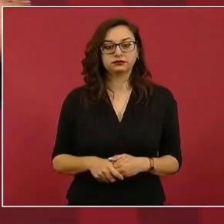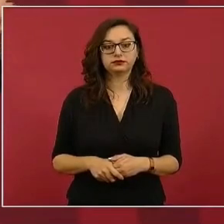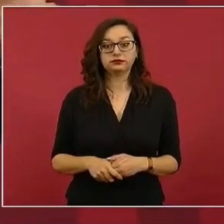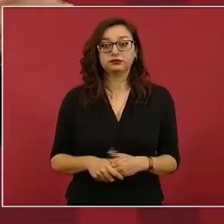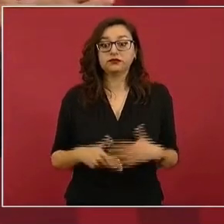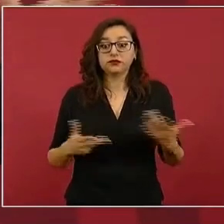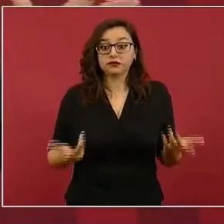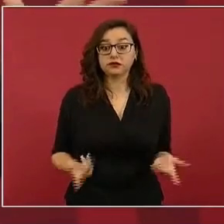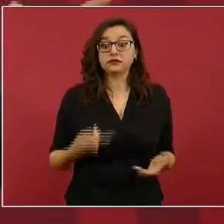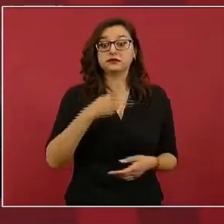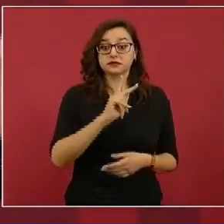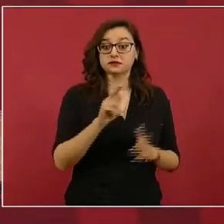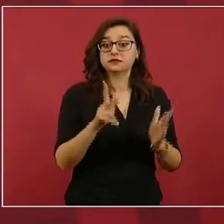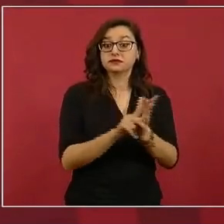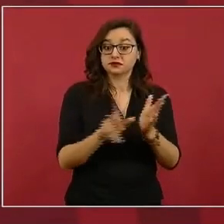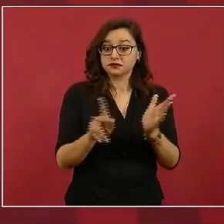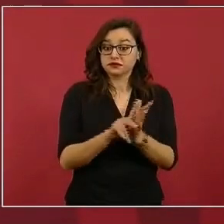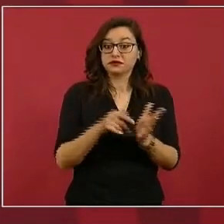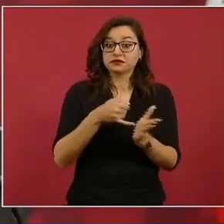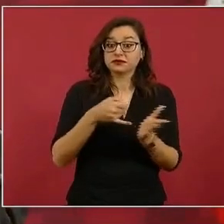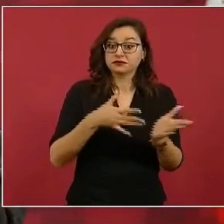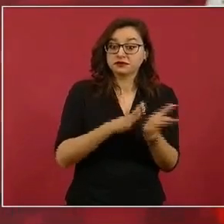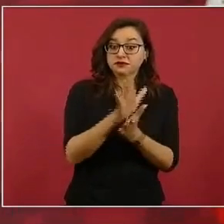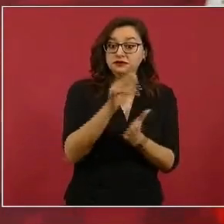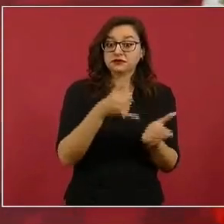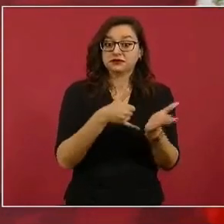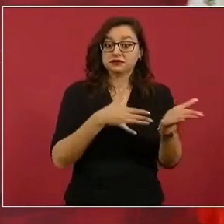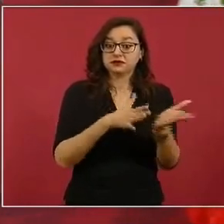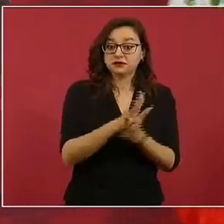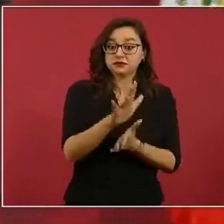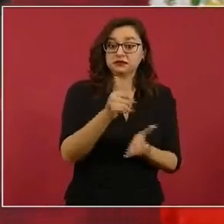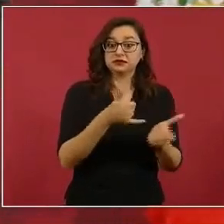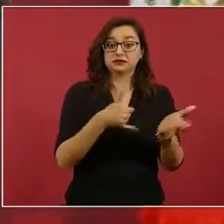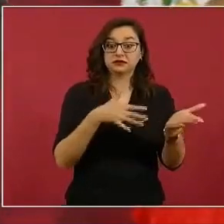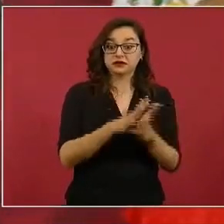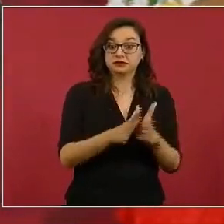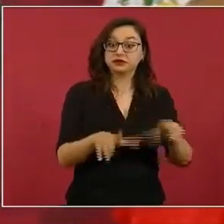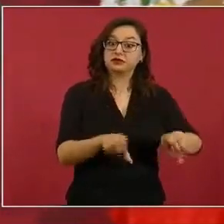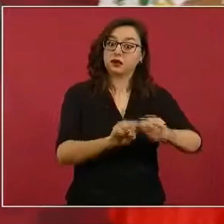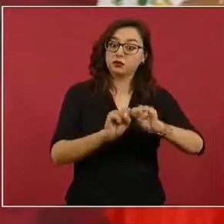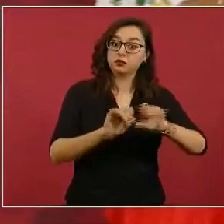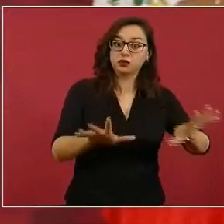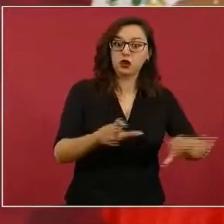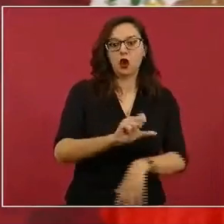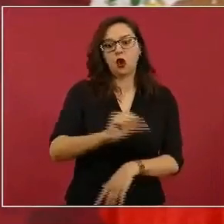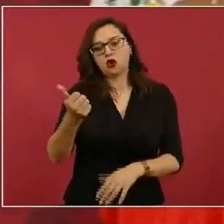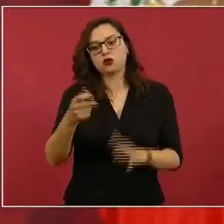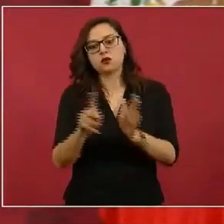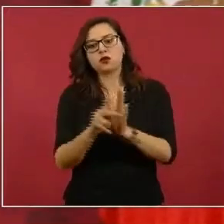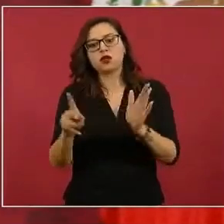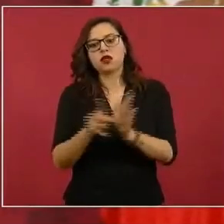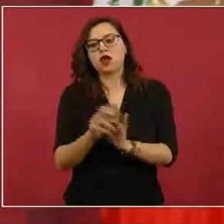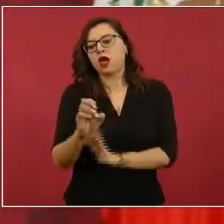Y con ese periódico, y luego con otro que se llamaba El Debate,